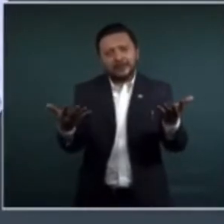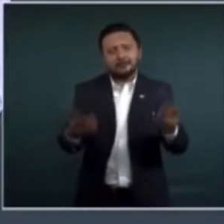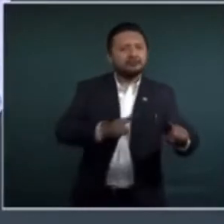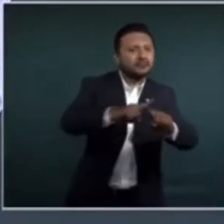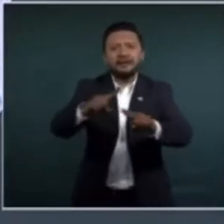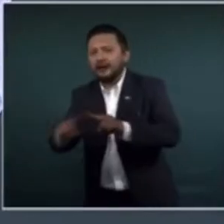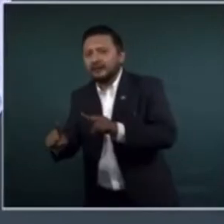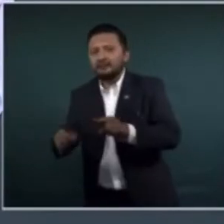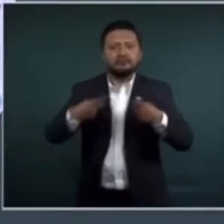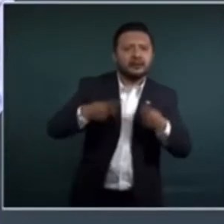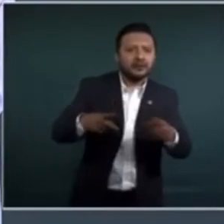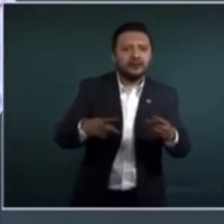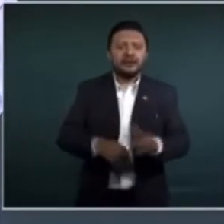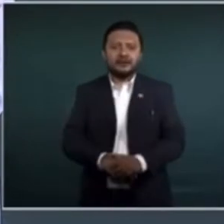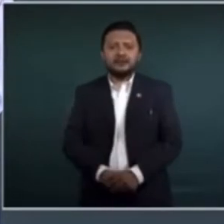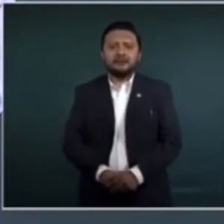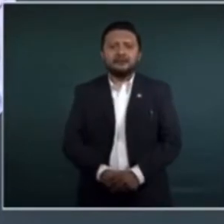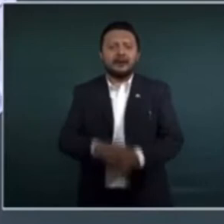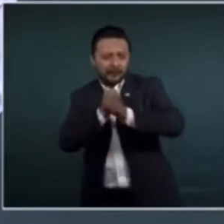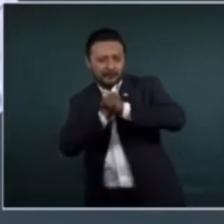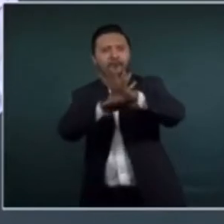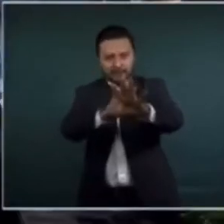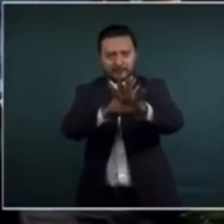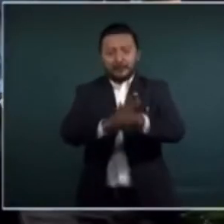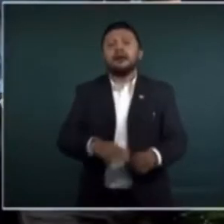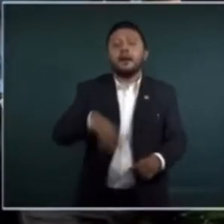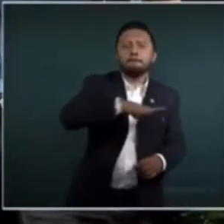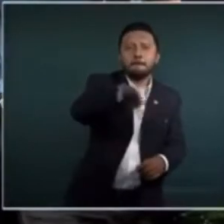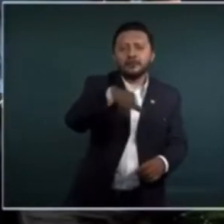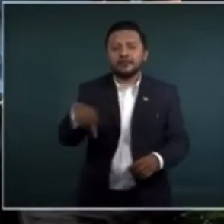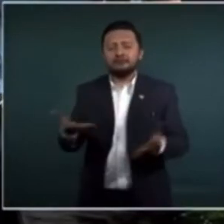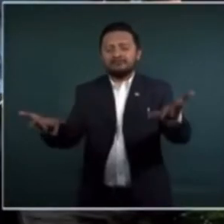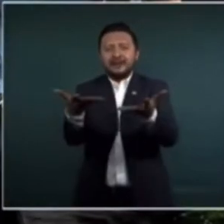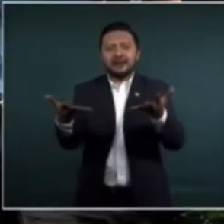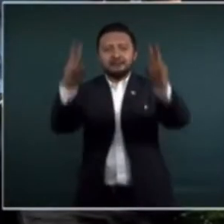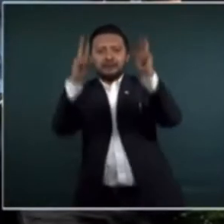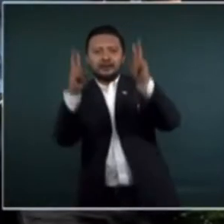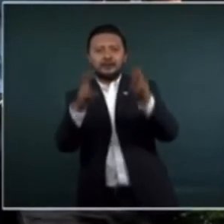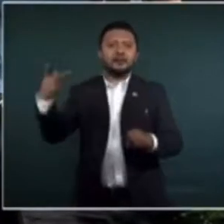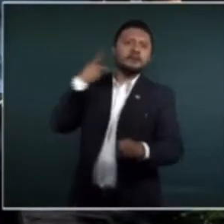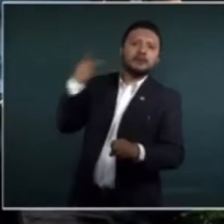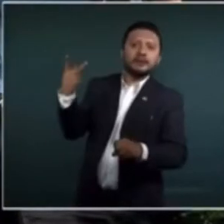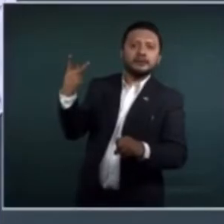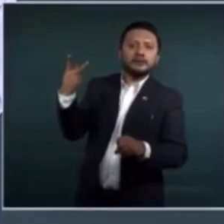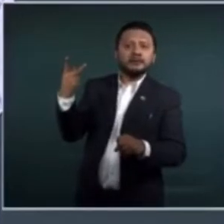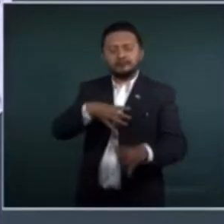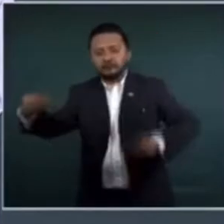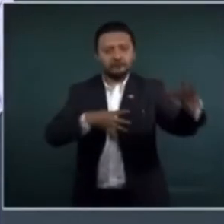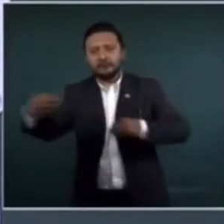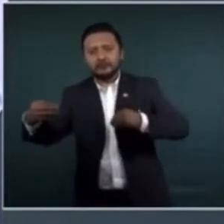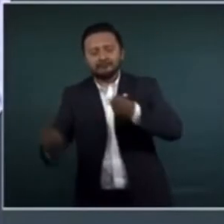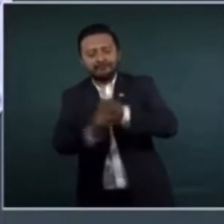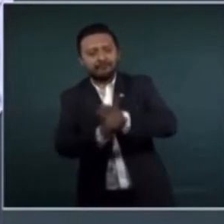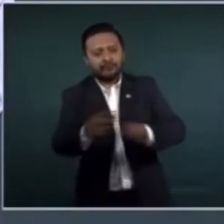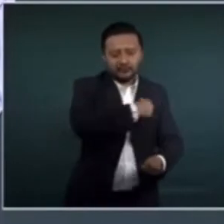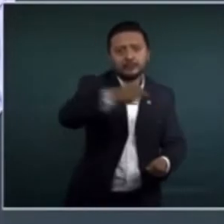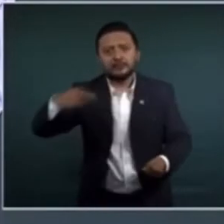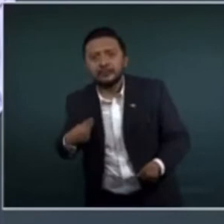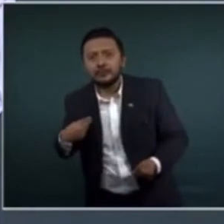información que han buscado politizar el tema de la pandemia. Tienen problemas con